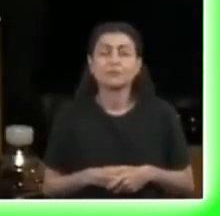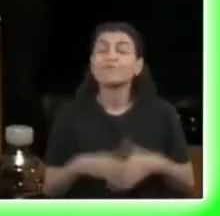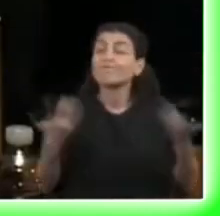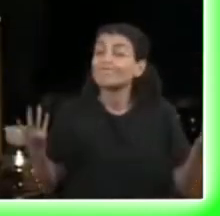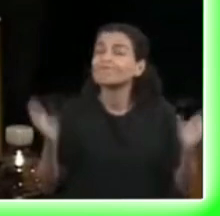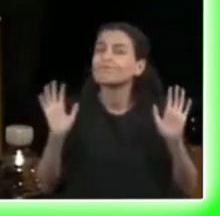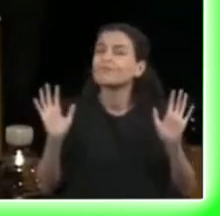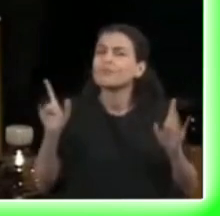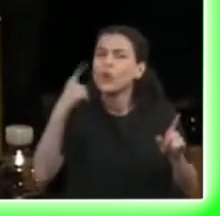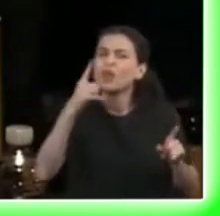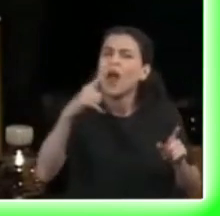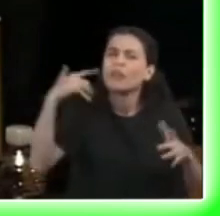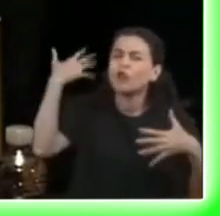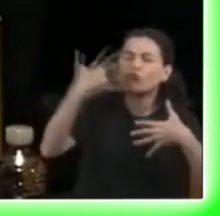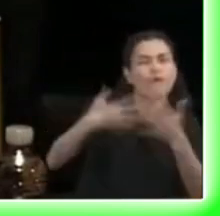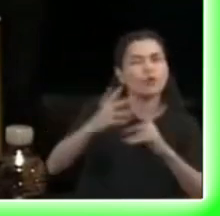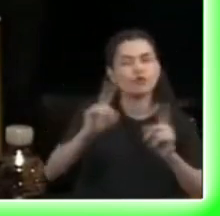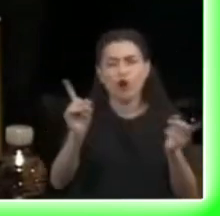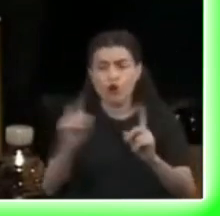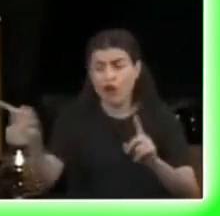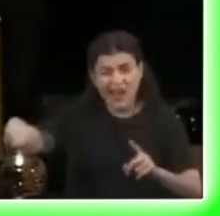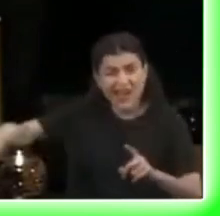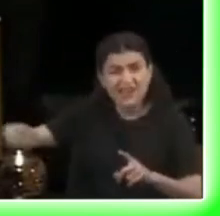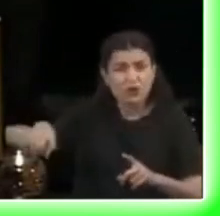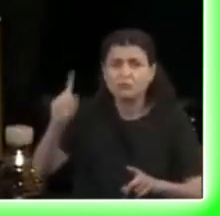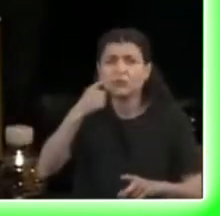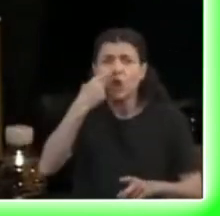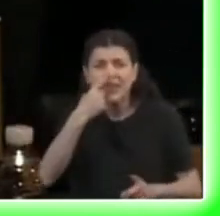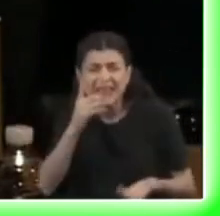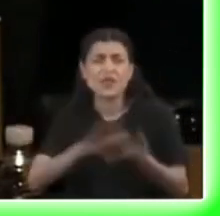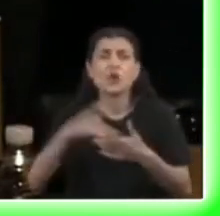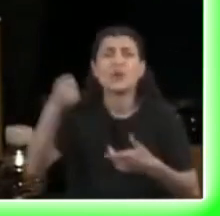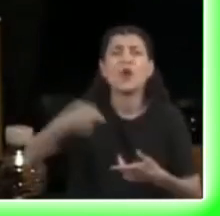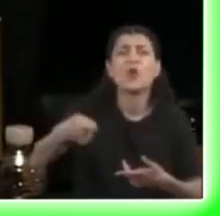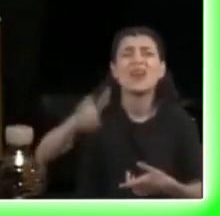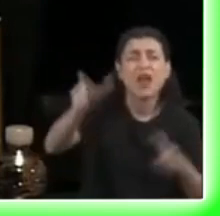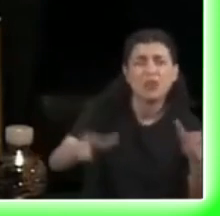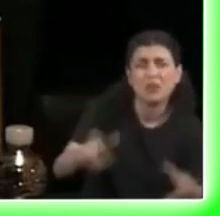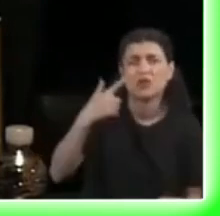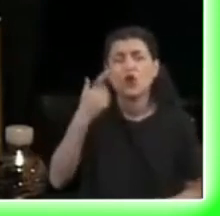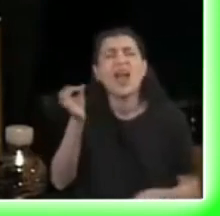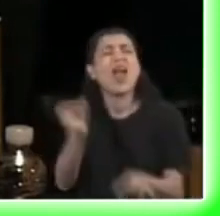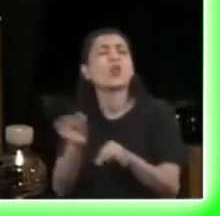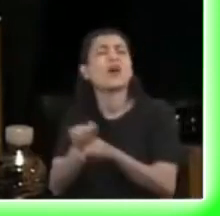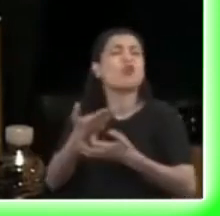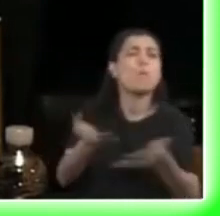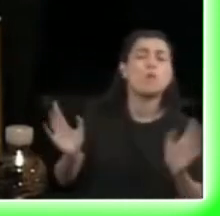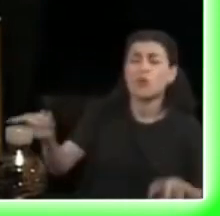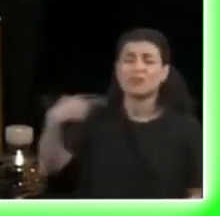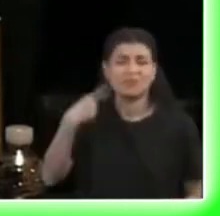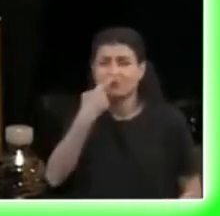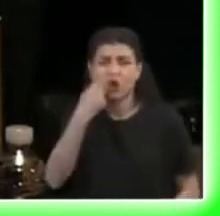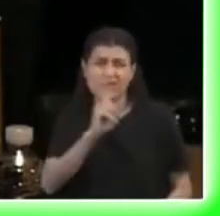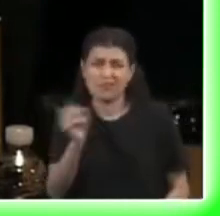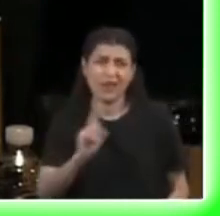Así que no se confundan, a ellos les importa un pepino los jubilados y la educación pública, solo les interesan sus negocios